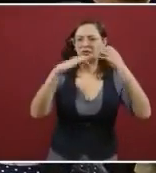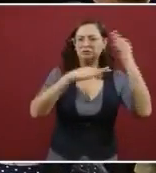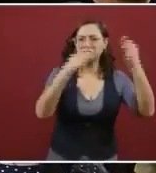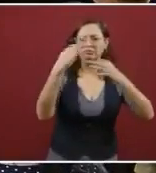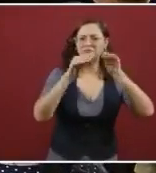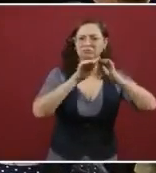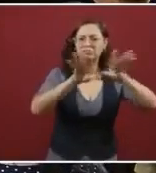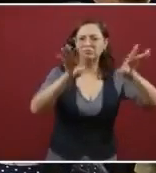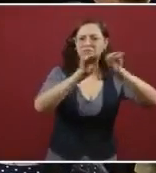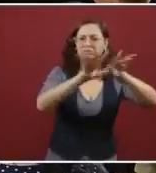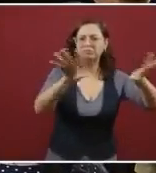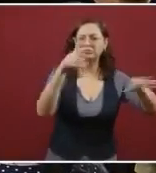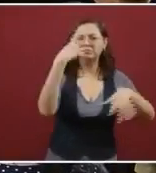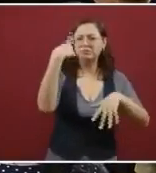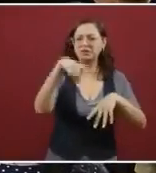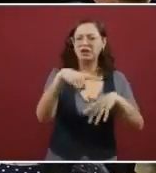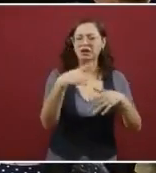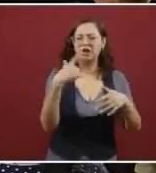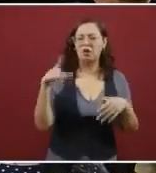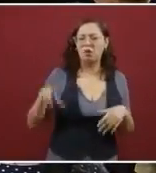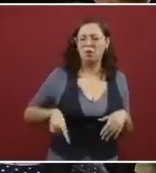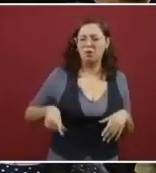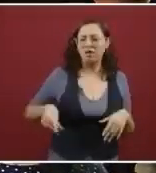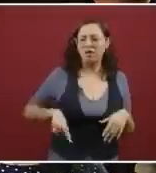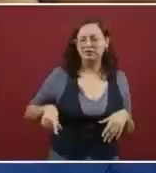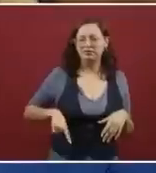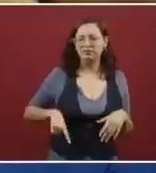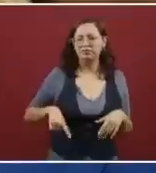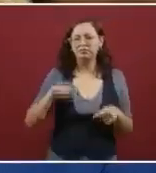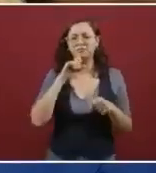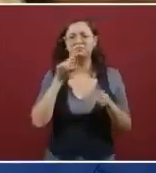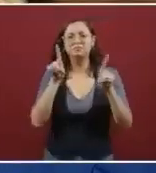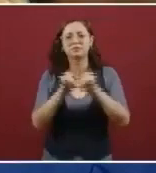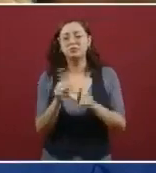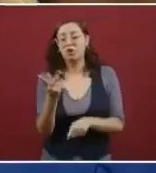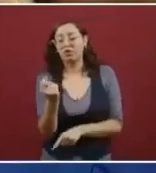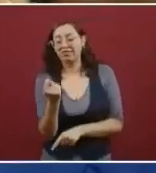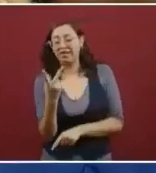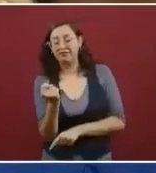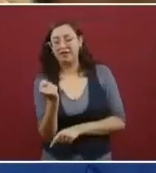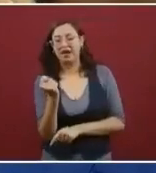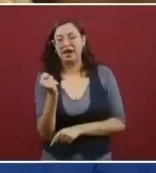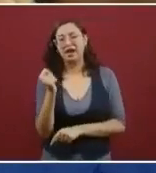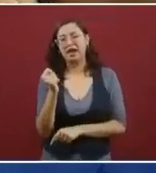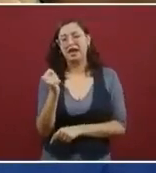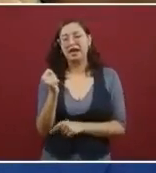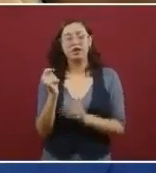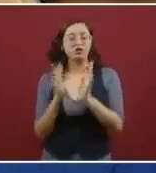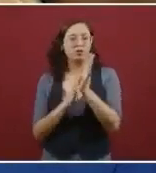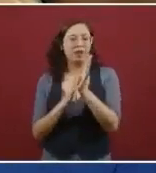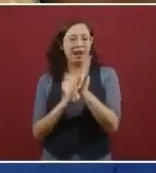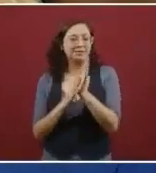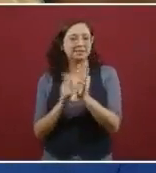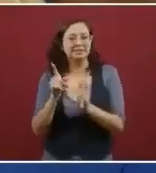tiraje. También se empezó a contratar el TV Novelas, incluso